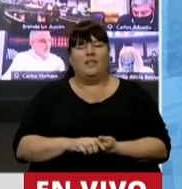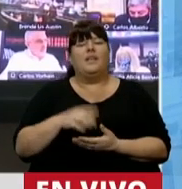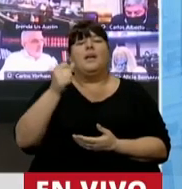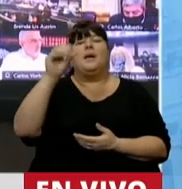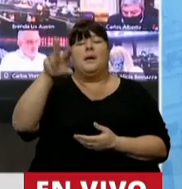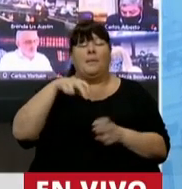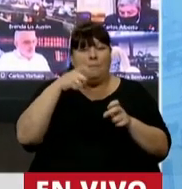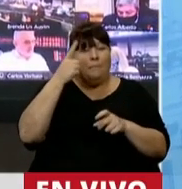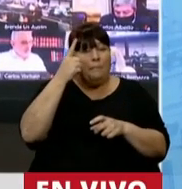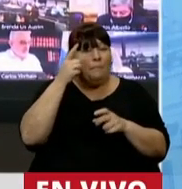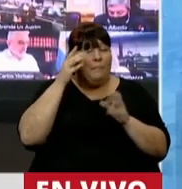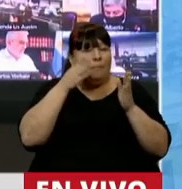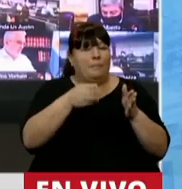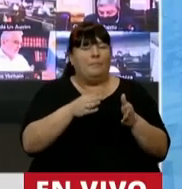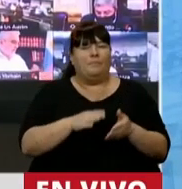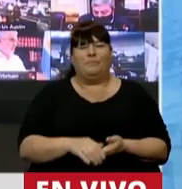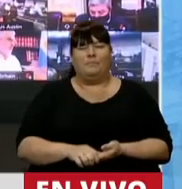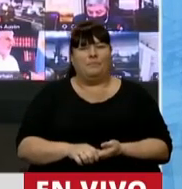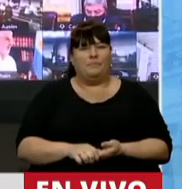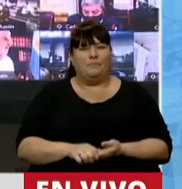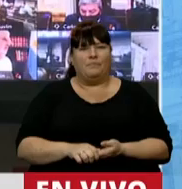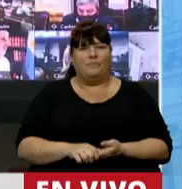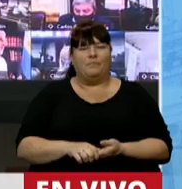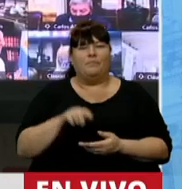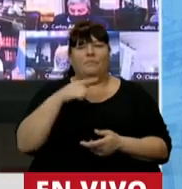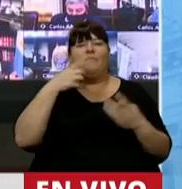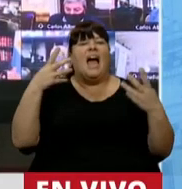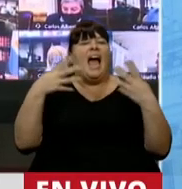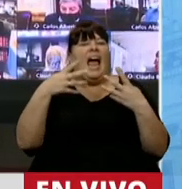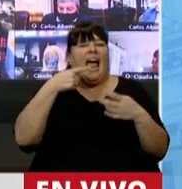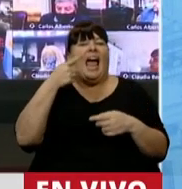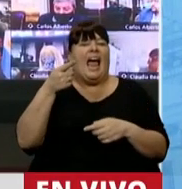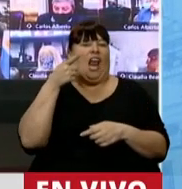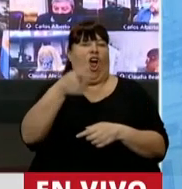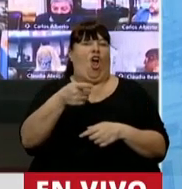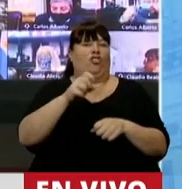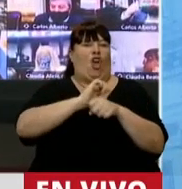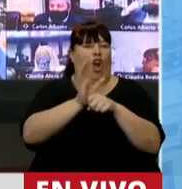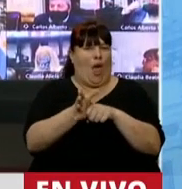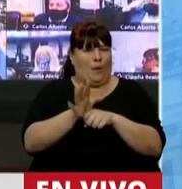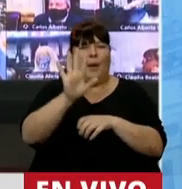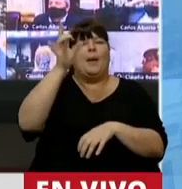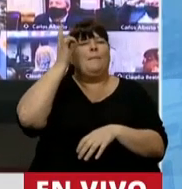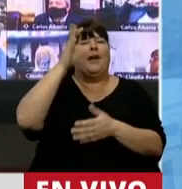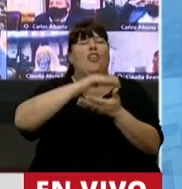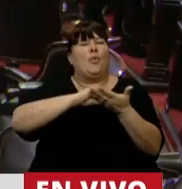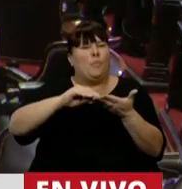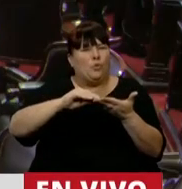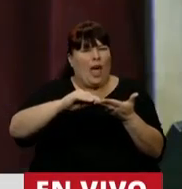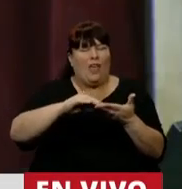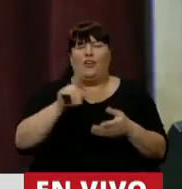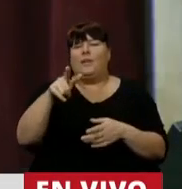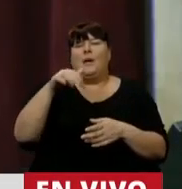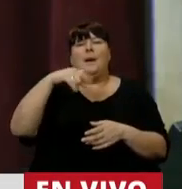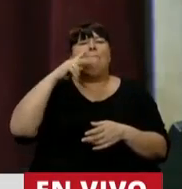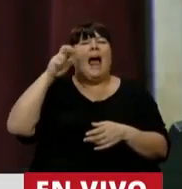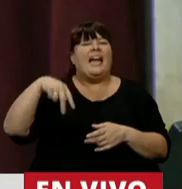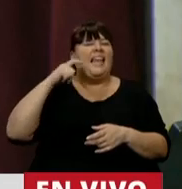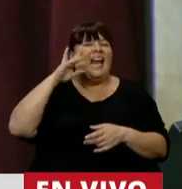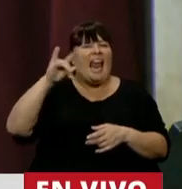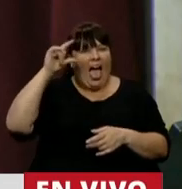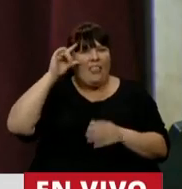vienen siendo la primera línea de esta guerra que tenemos contra esta pandemia. Disculpe, diputado. Diputado Martín